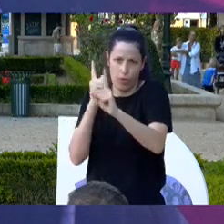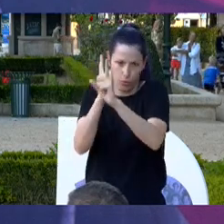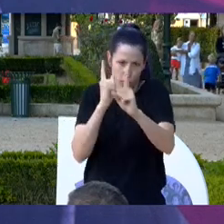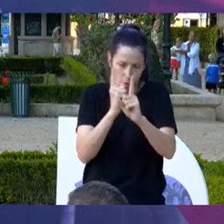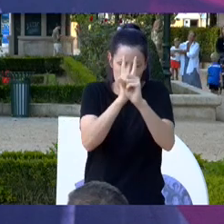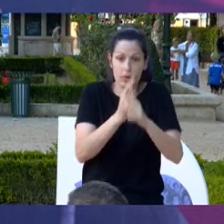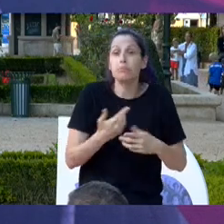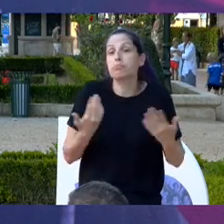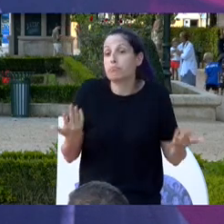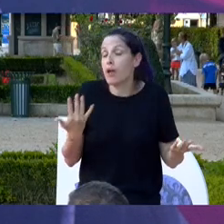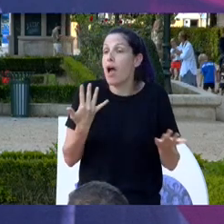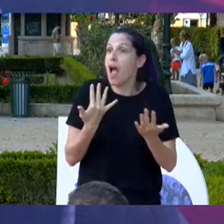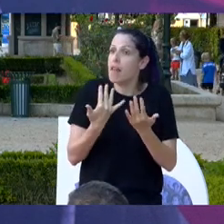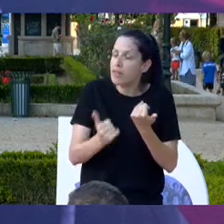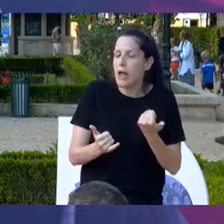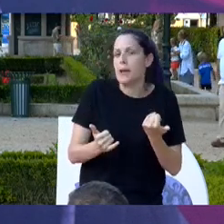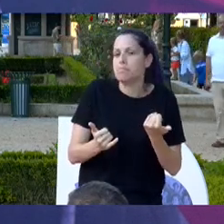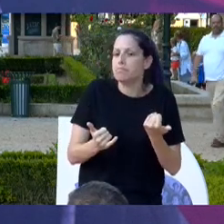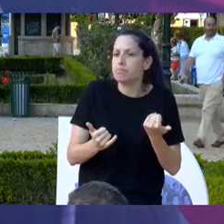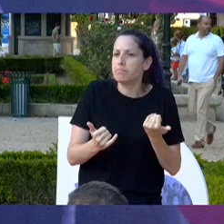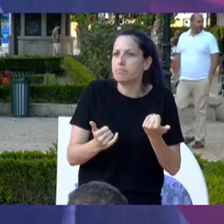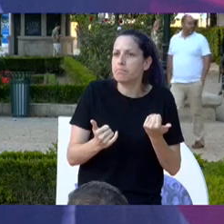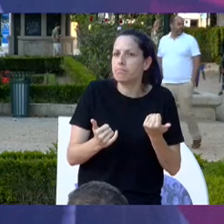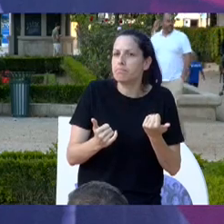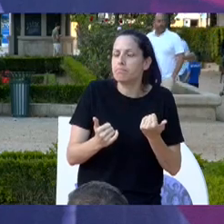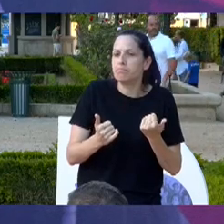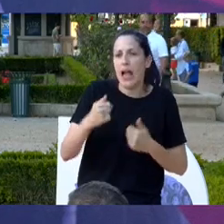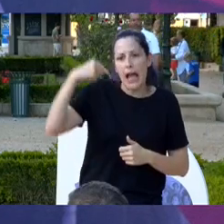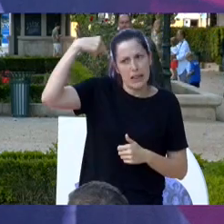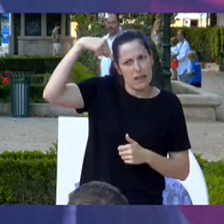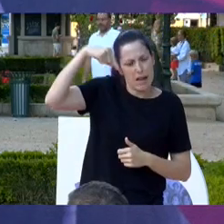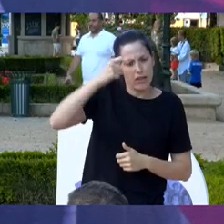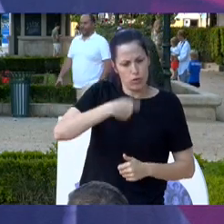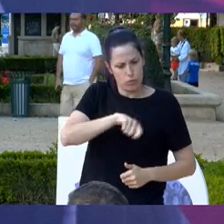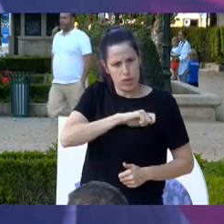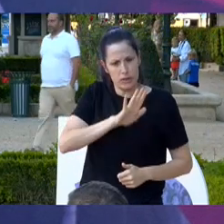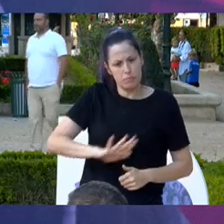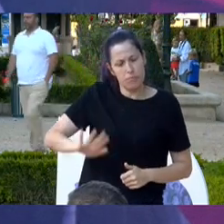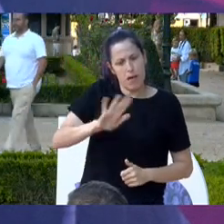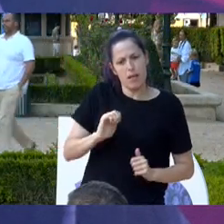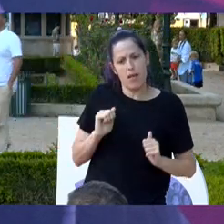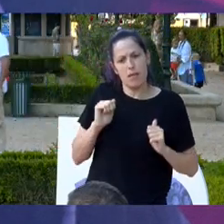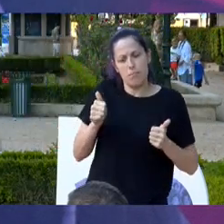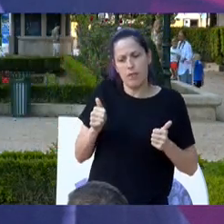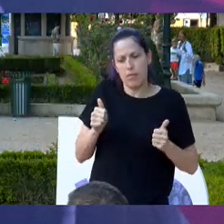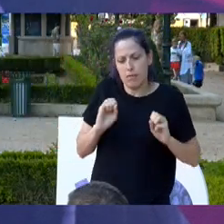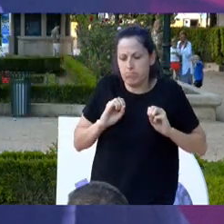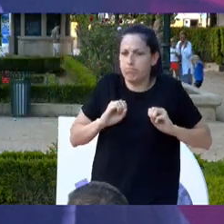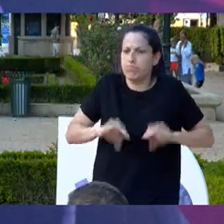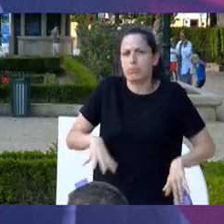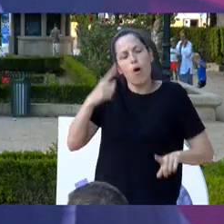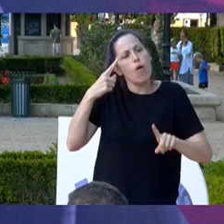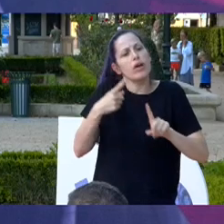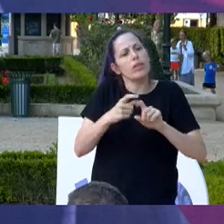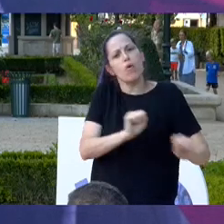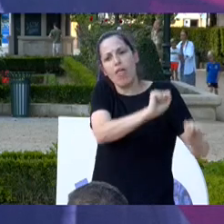En defensa deles, digamos que hai varios catedráticos de toda España que cesan nos seus cargos, e ese é un pouco cerne